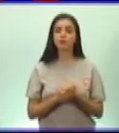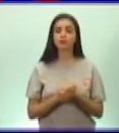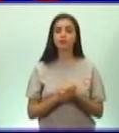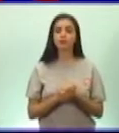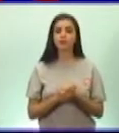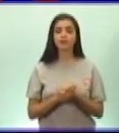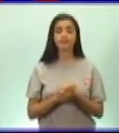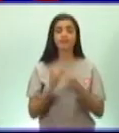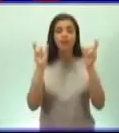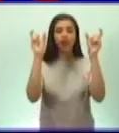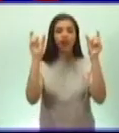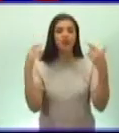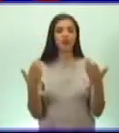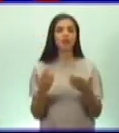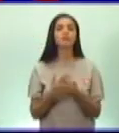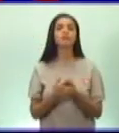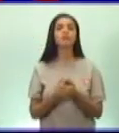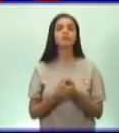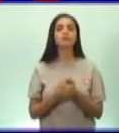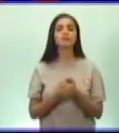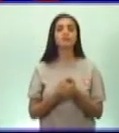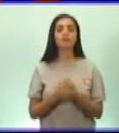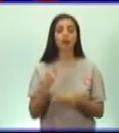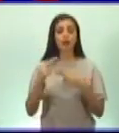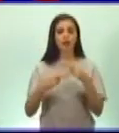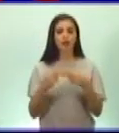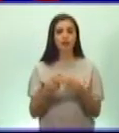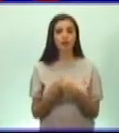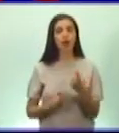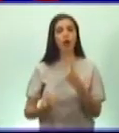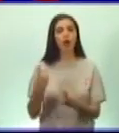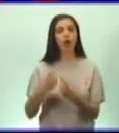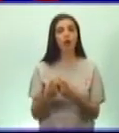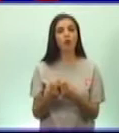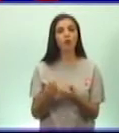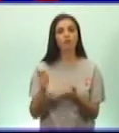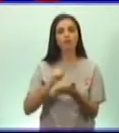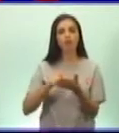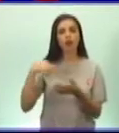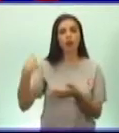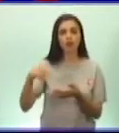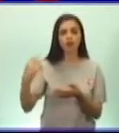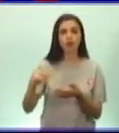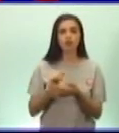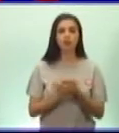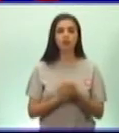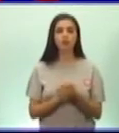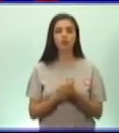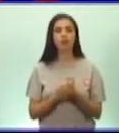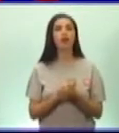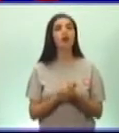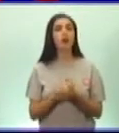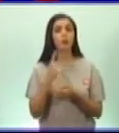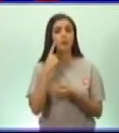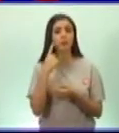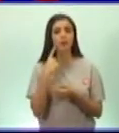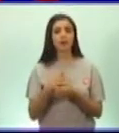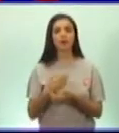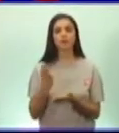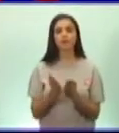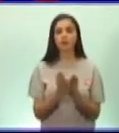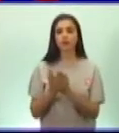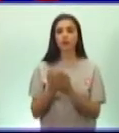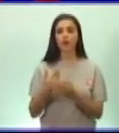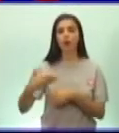renal, los invito ahora a realizar algunas actividades para comprobar lo estudiado hasta